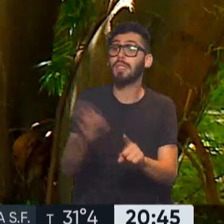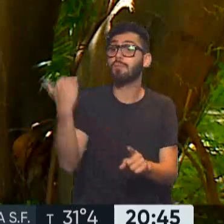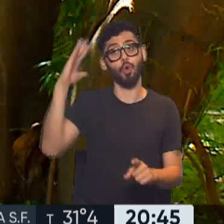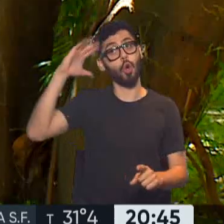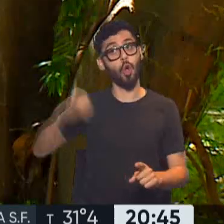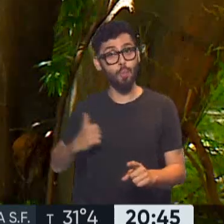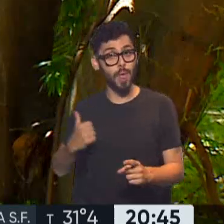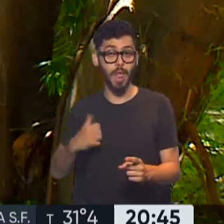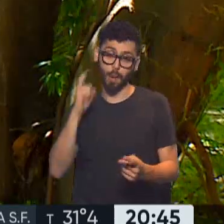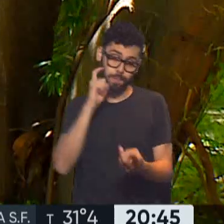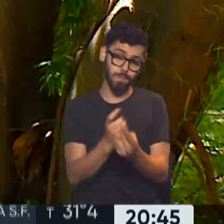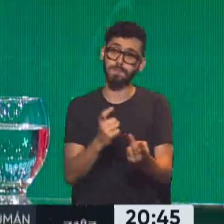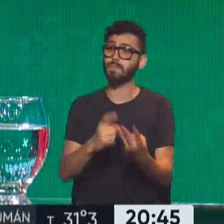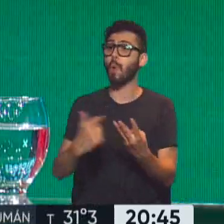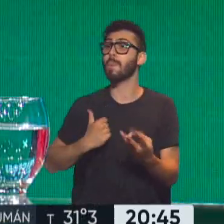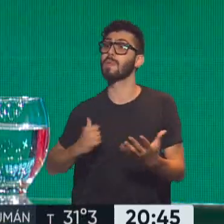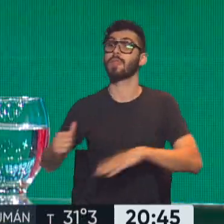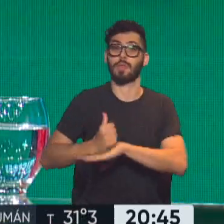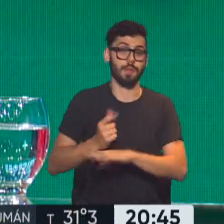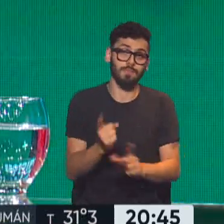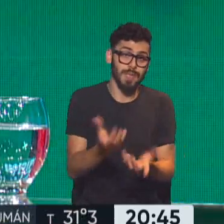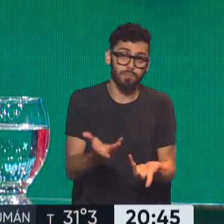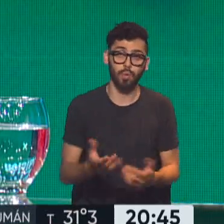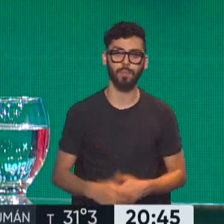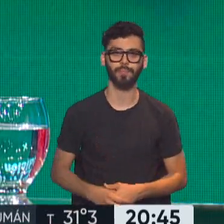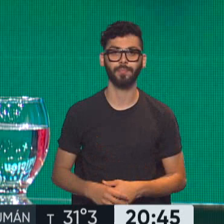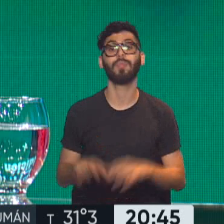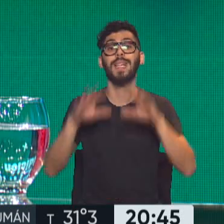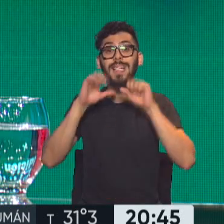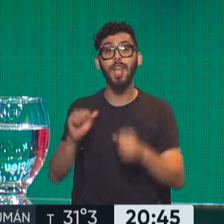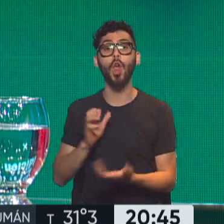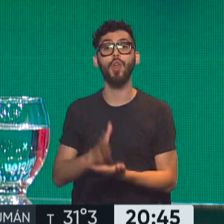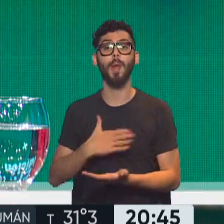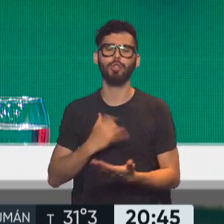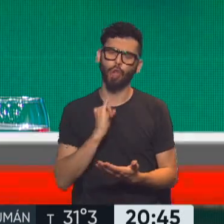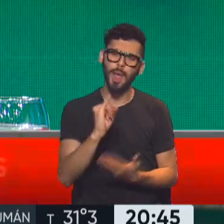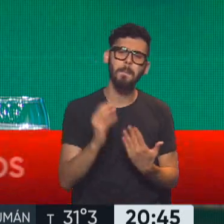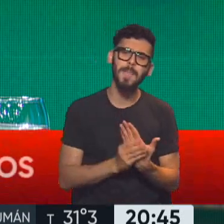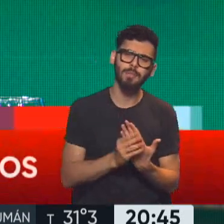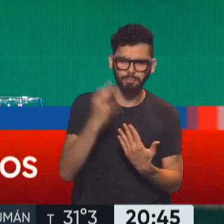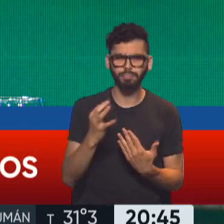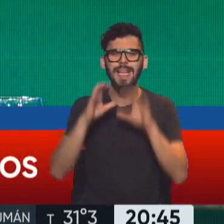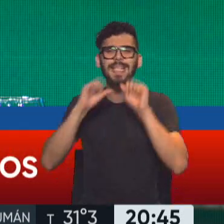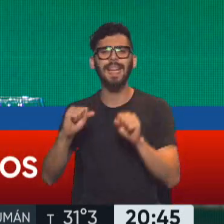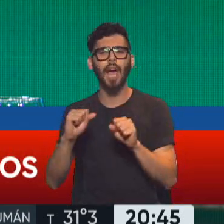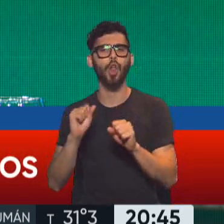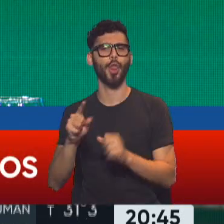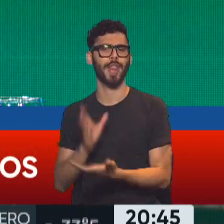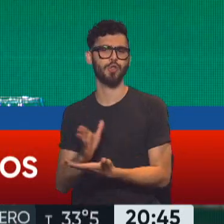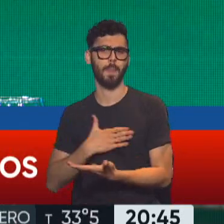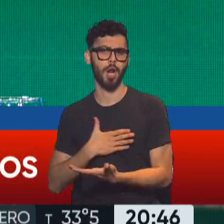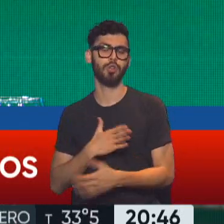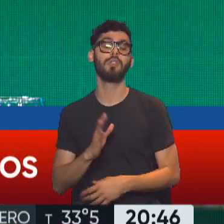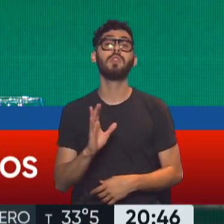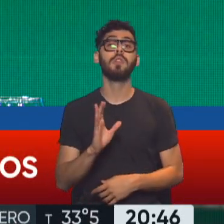Estado, intervenciones militares. Muy bien, secretario de Derechos Humanos, dije ministro cuando presentaba la nota, pero más allá de esto nos vamos a